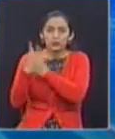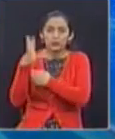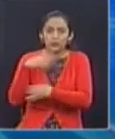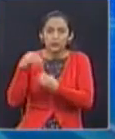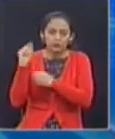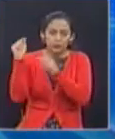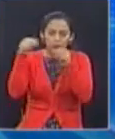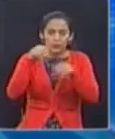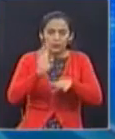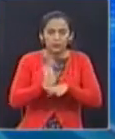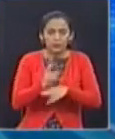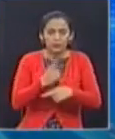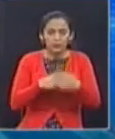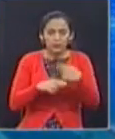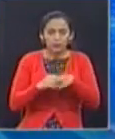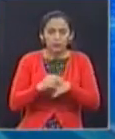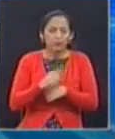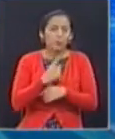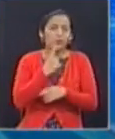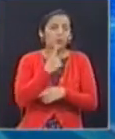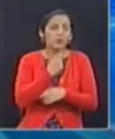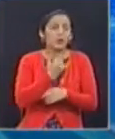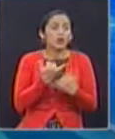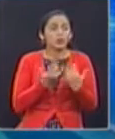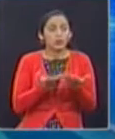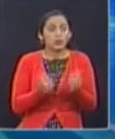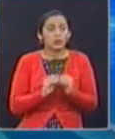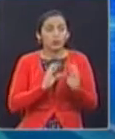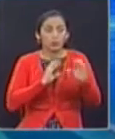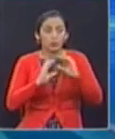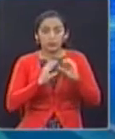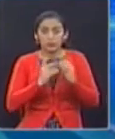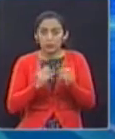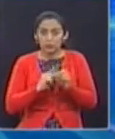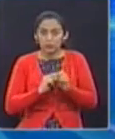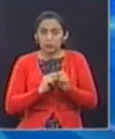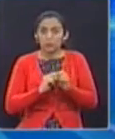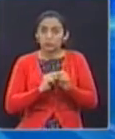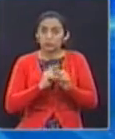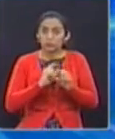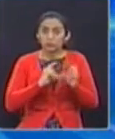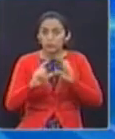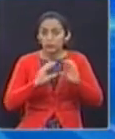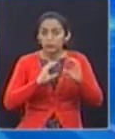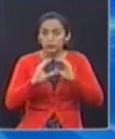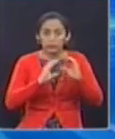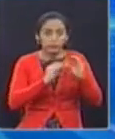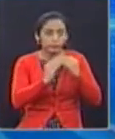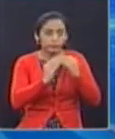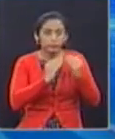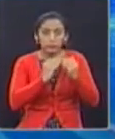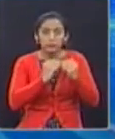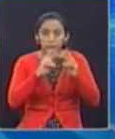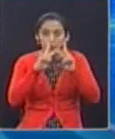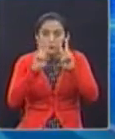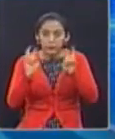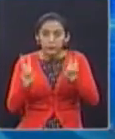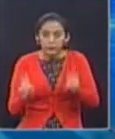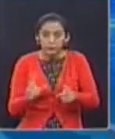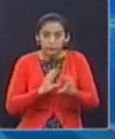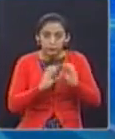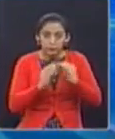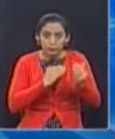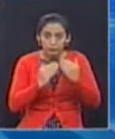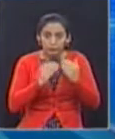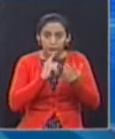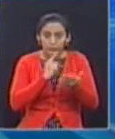camino. Se están analizando, que se están discutiendo en la mesa de diálogo. Sí, el problema es que mientras las